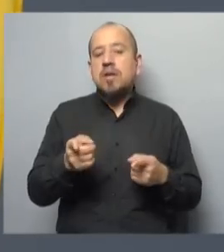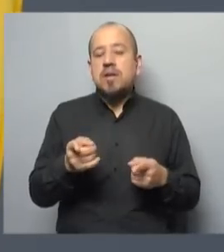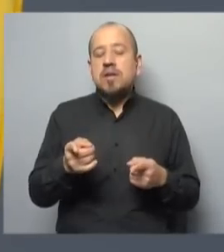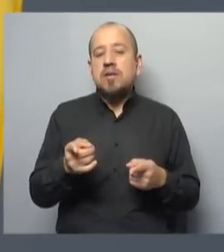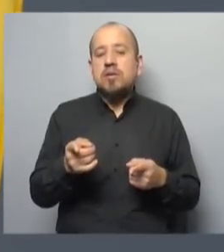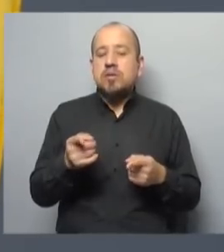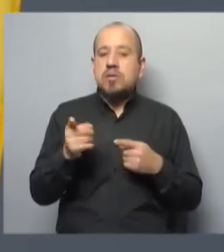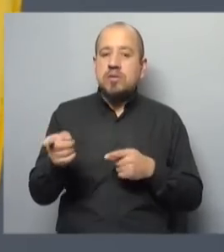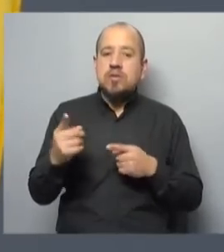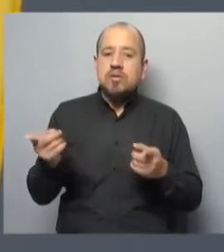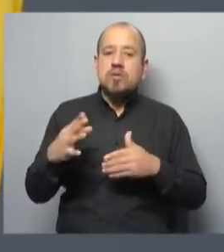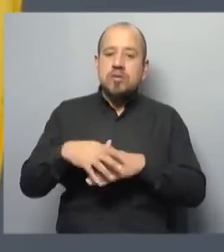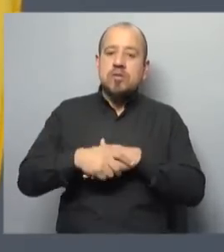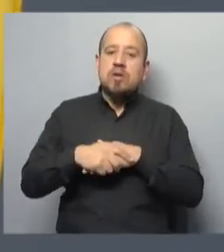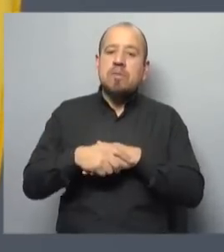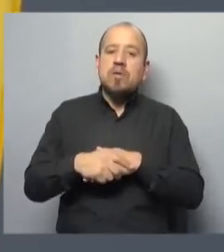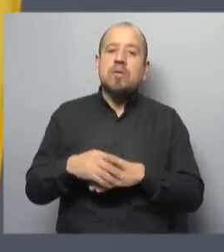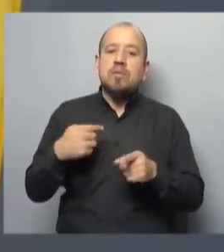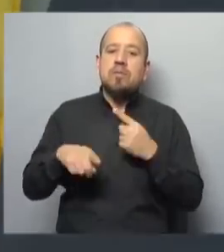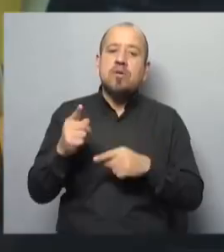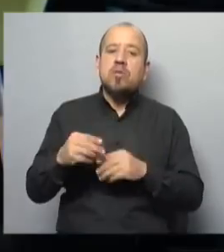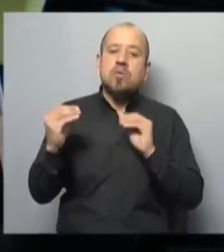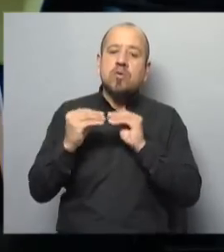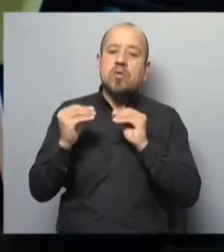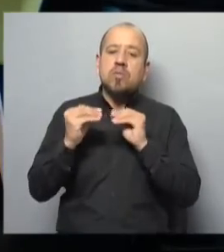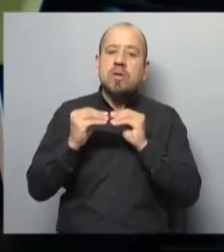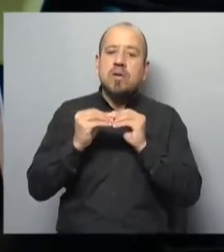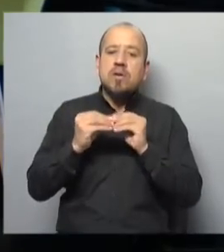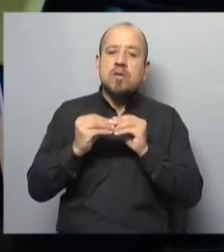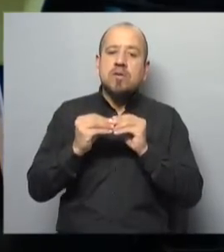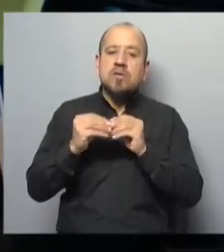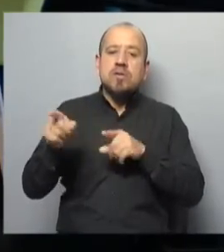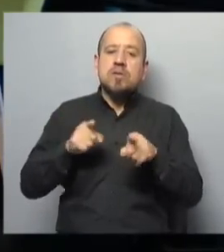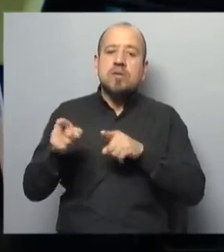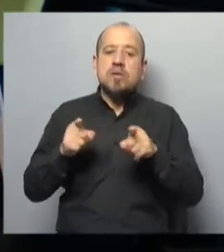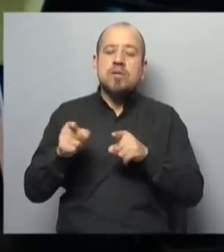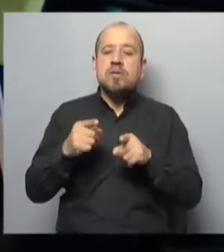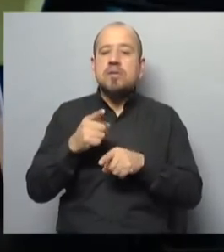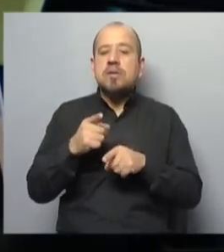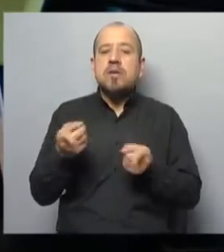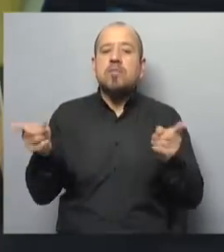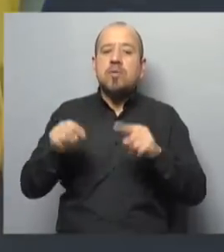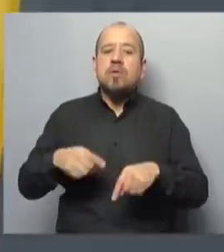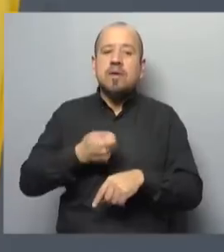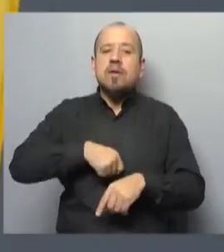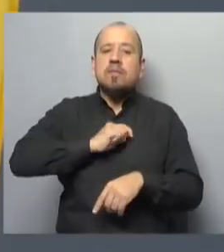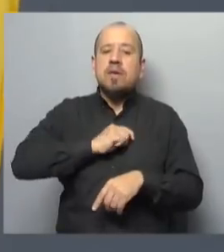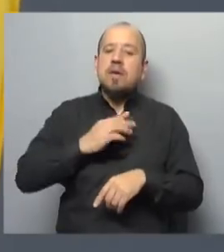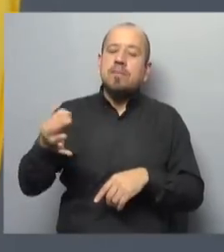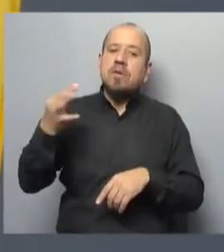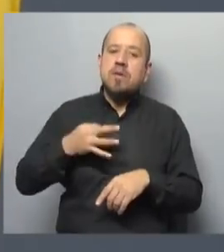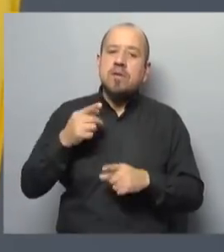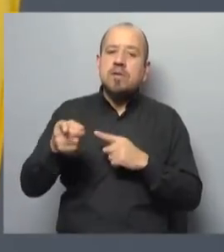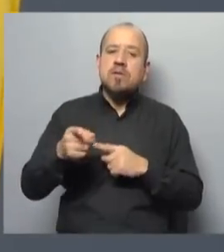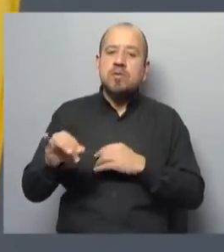no somos grandes amigos nada por el estilo pero como colega es un referente un día me dijo él volvía de españa y me dijo yo